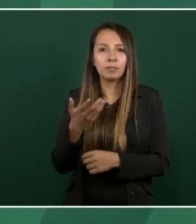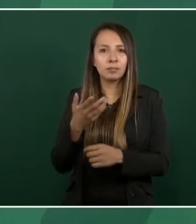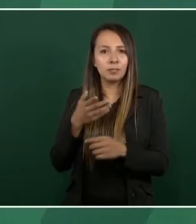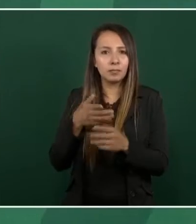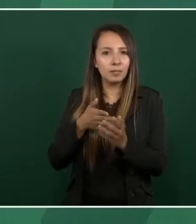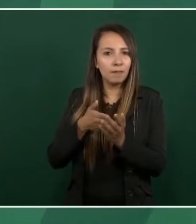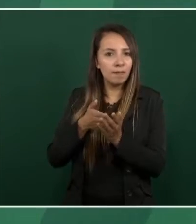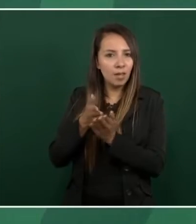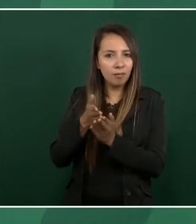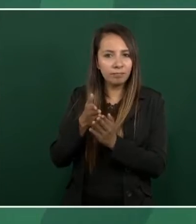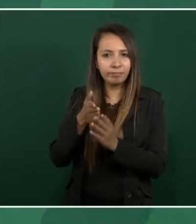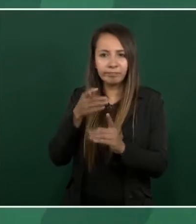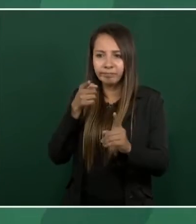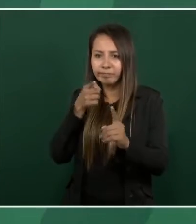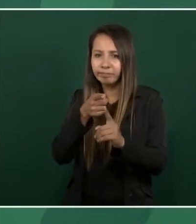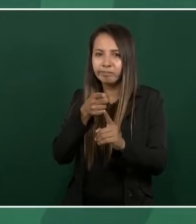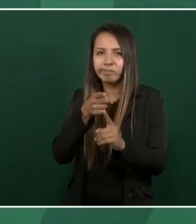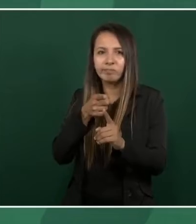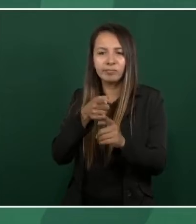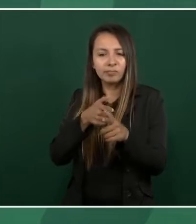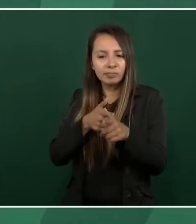fieles al pueblo